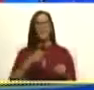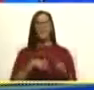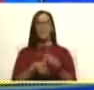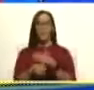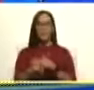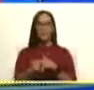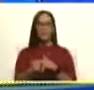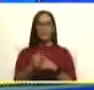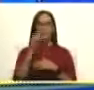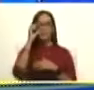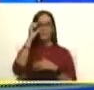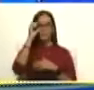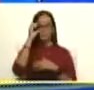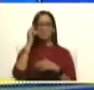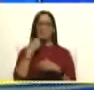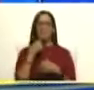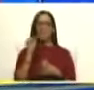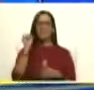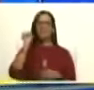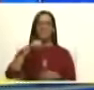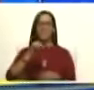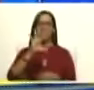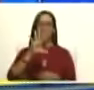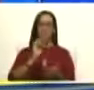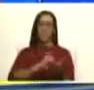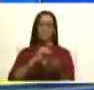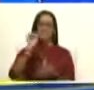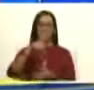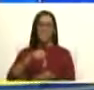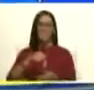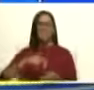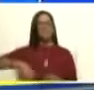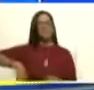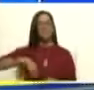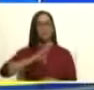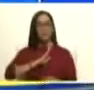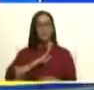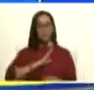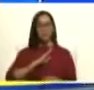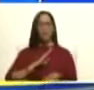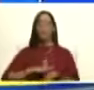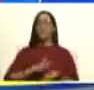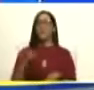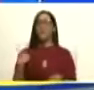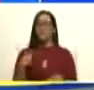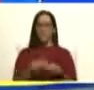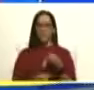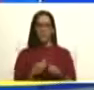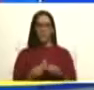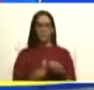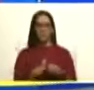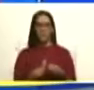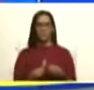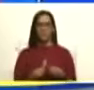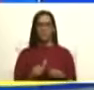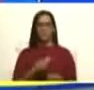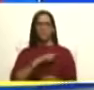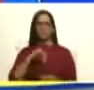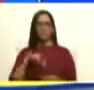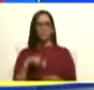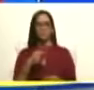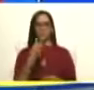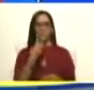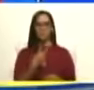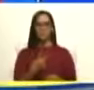y diga sí, 5 veces sí, el Esequibo es nuestro, ¿por qué tenemos que hacerlo? Nosotros hemos